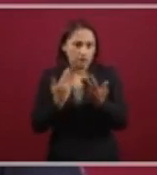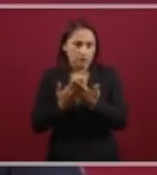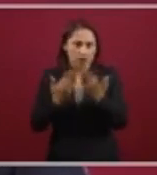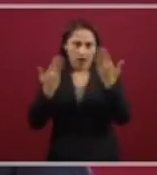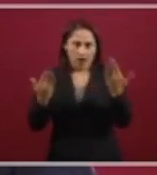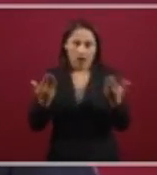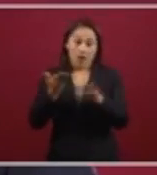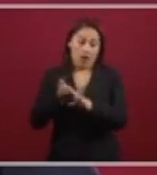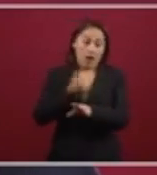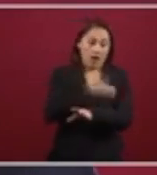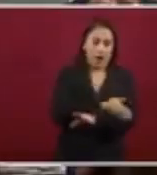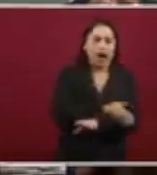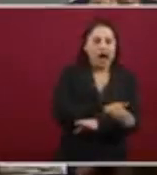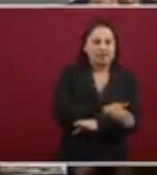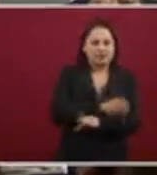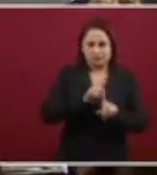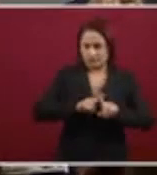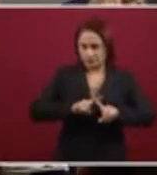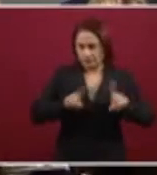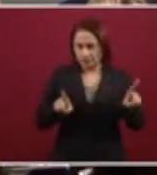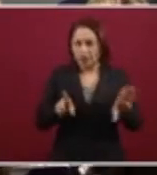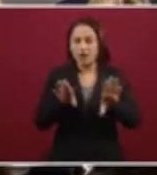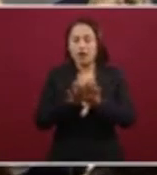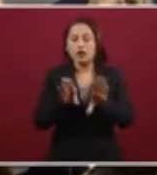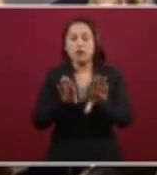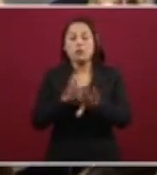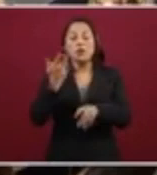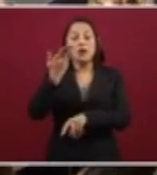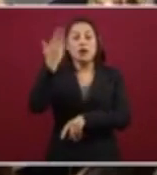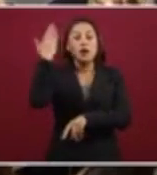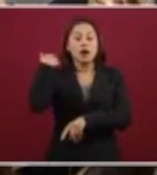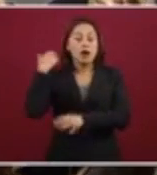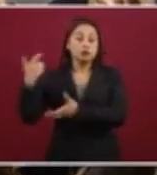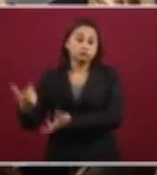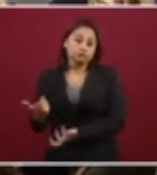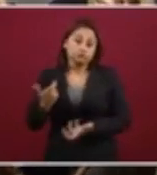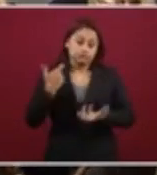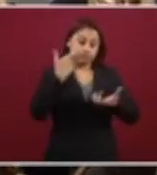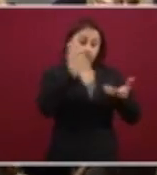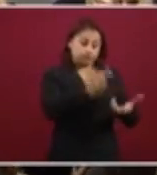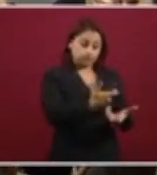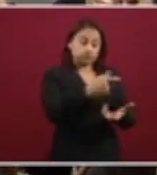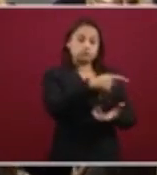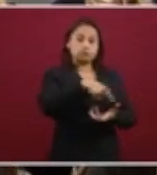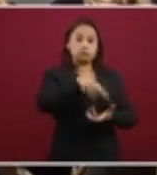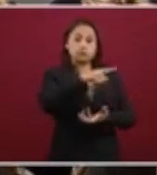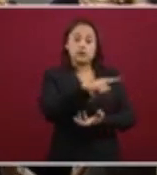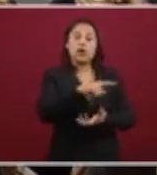se entregaba a autoridades, a organizaciones,